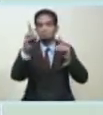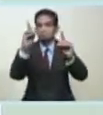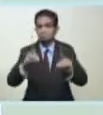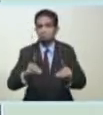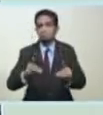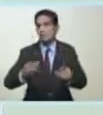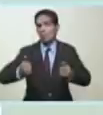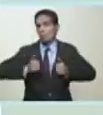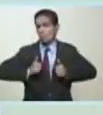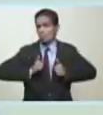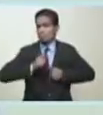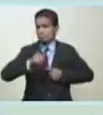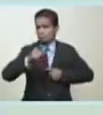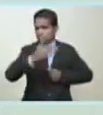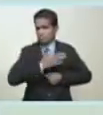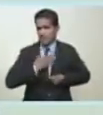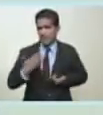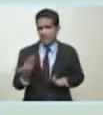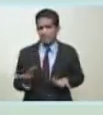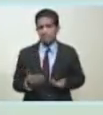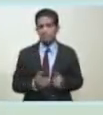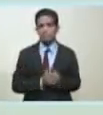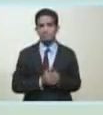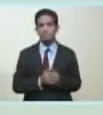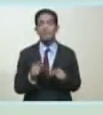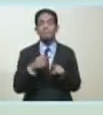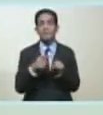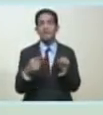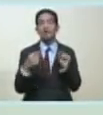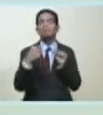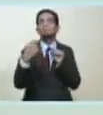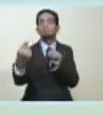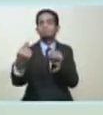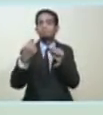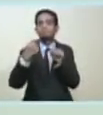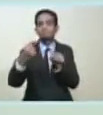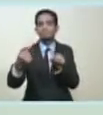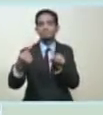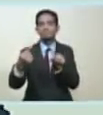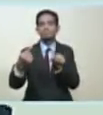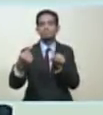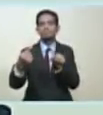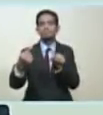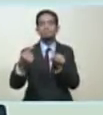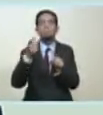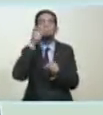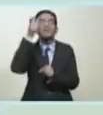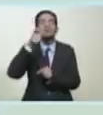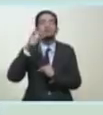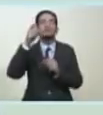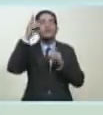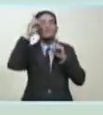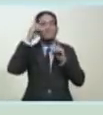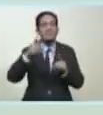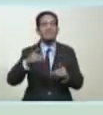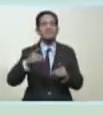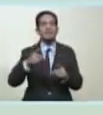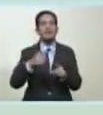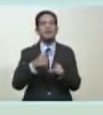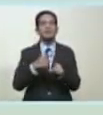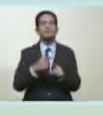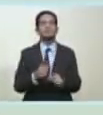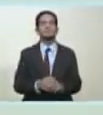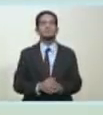Cuando quieran y donde quieran. Pero hablarán con gente digna, que se hace respetar. Pero que tenemos